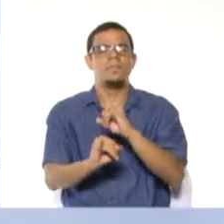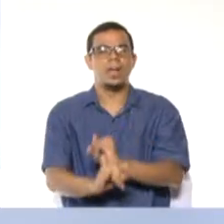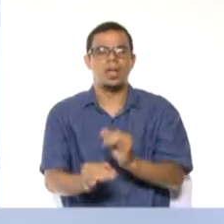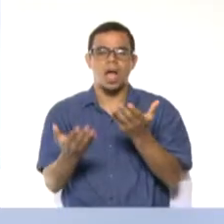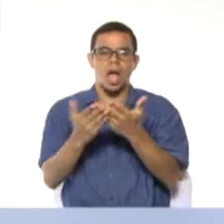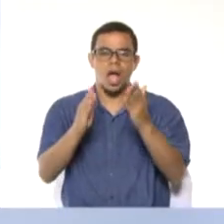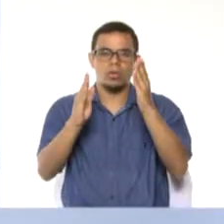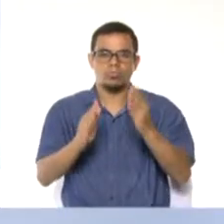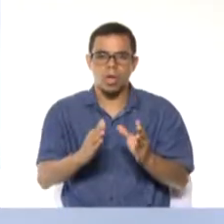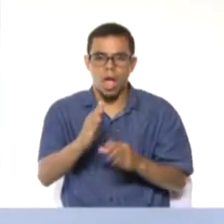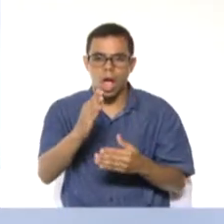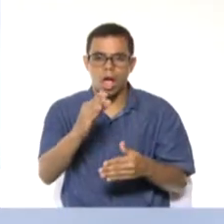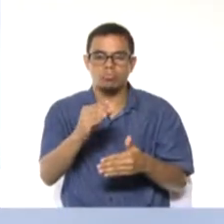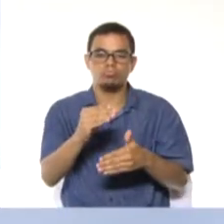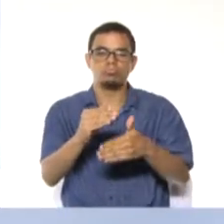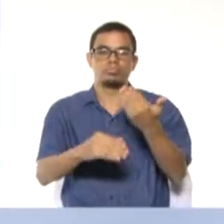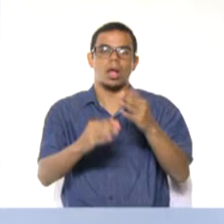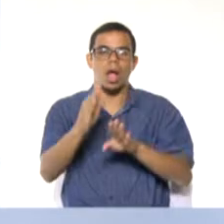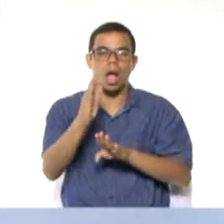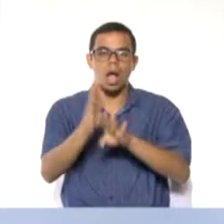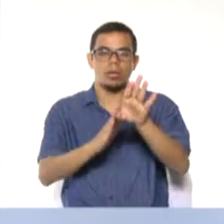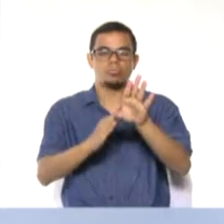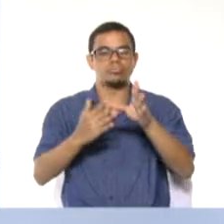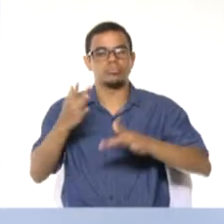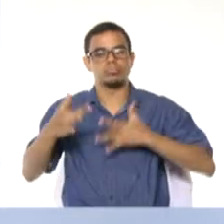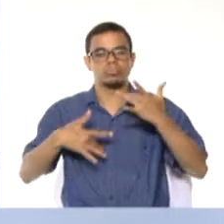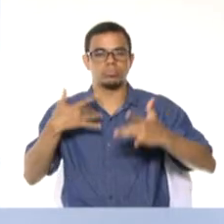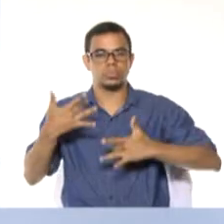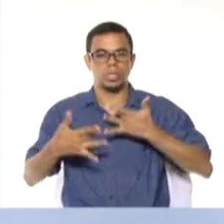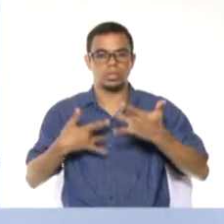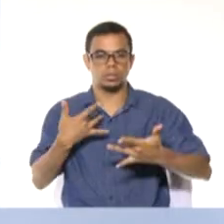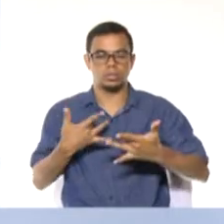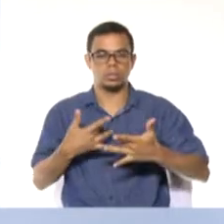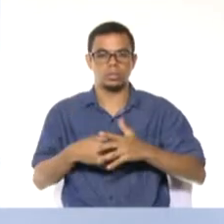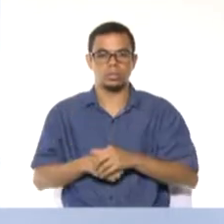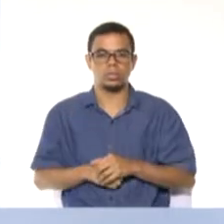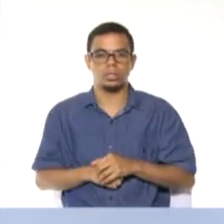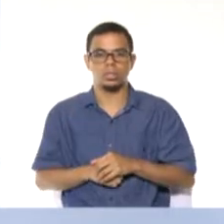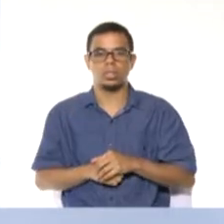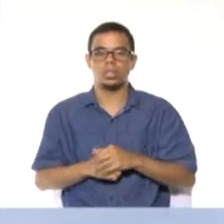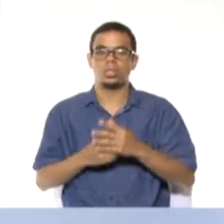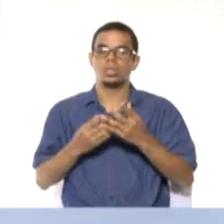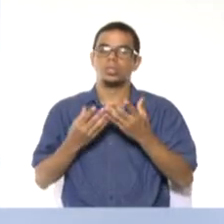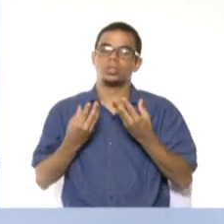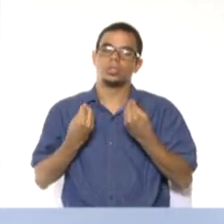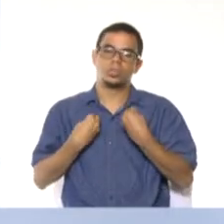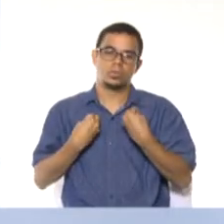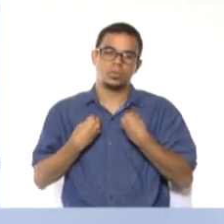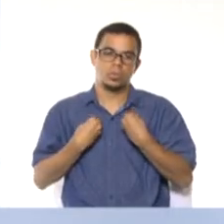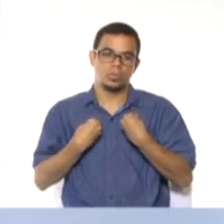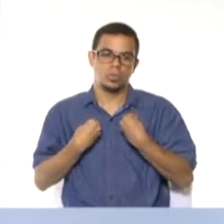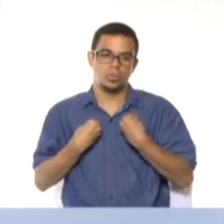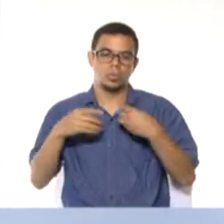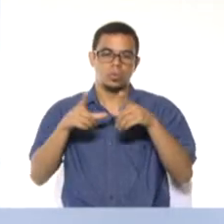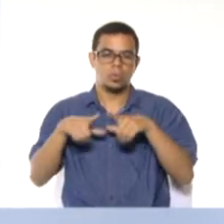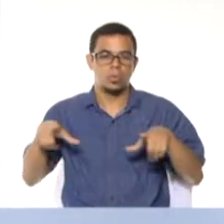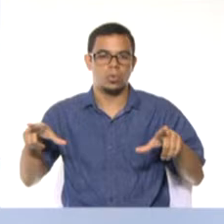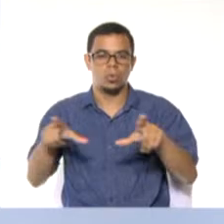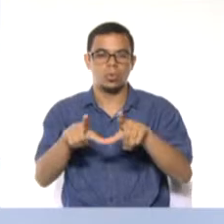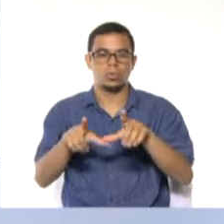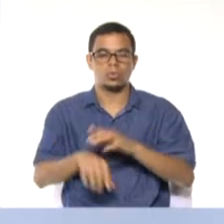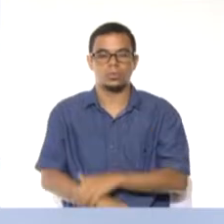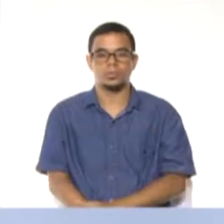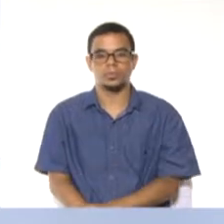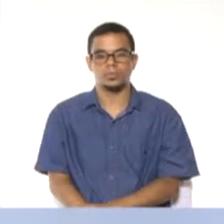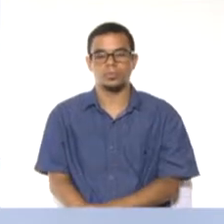están desarrollando este tipo de actividades en su comunidad, en su escuela, en su hogar, ¿ok?